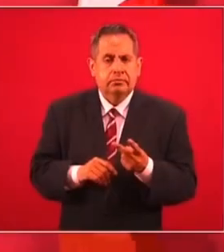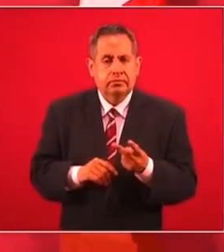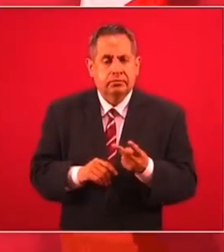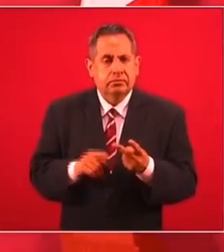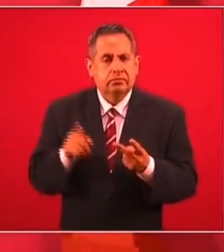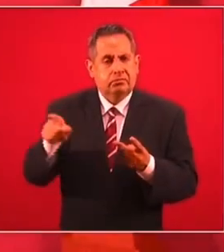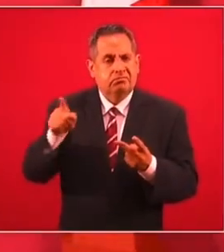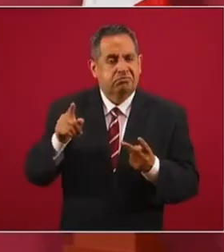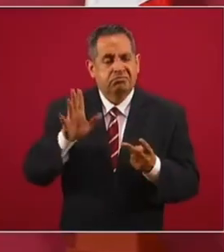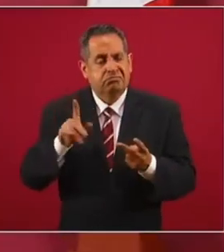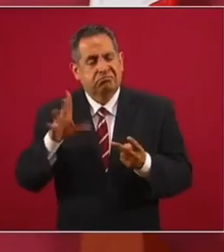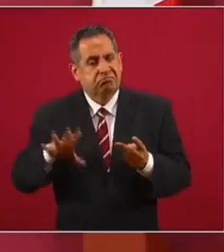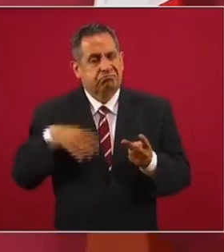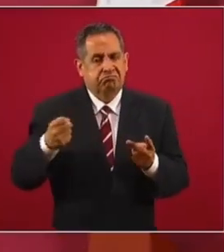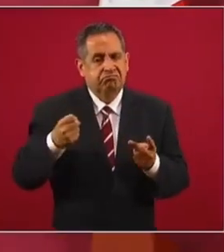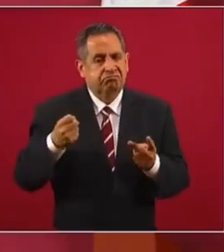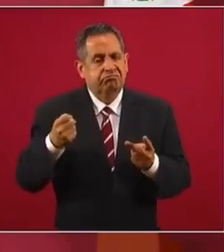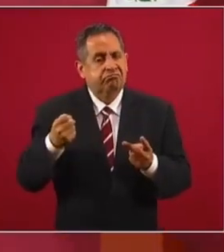abusar.